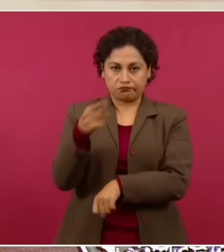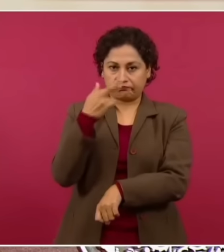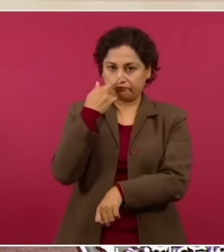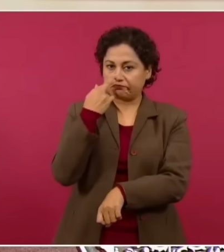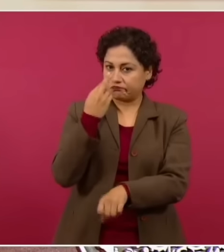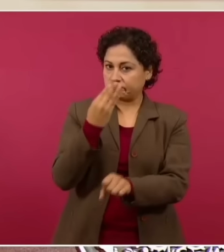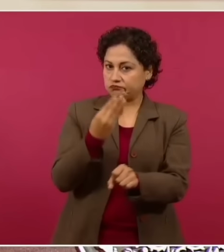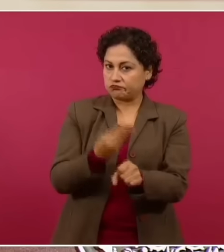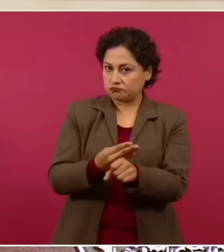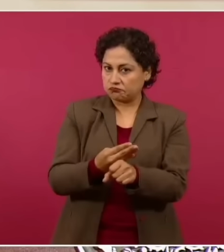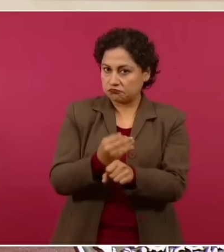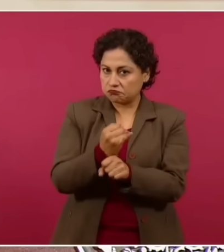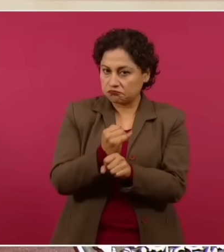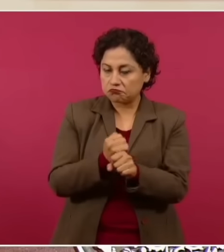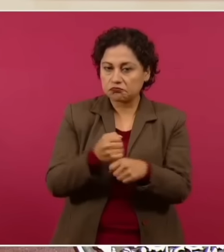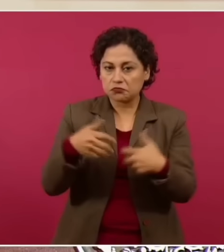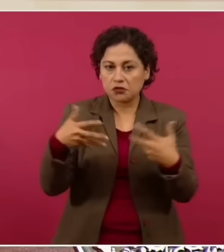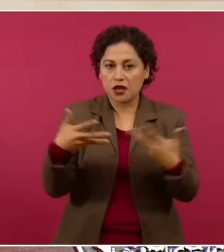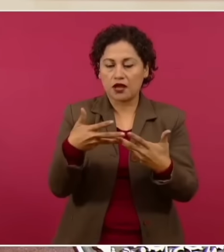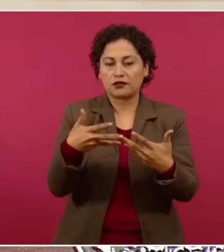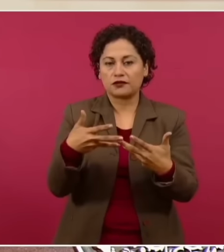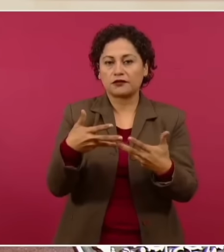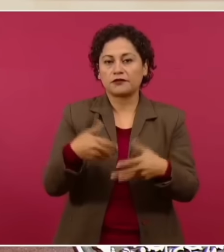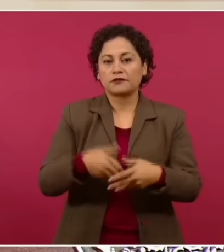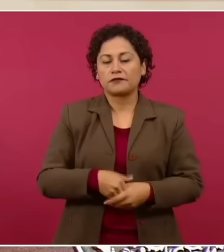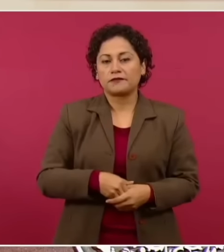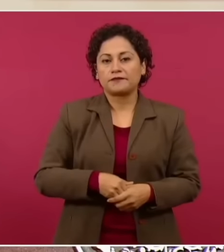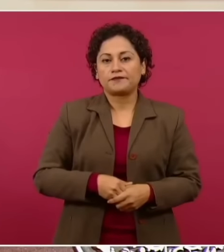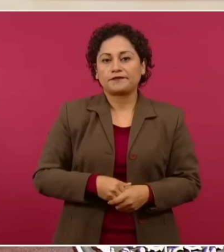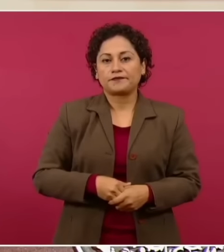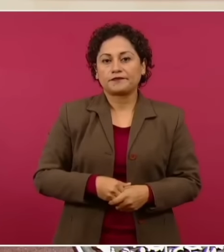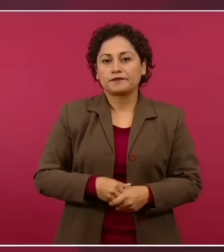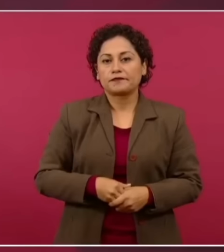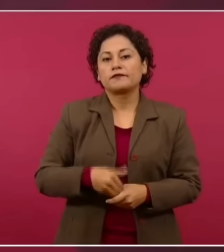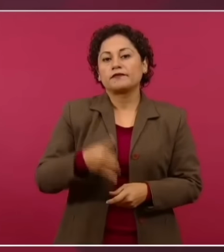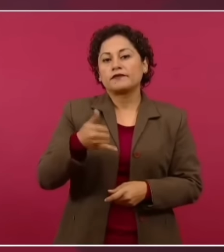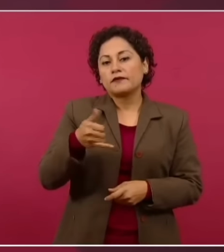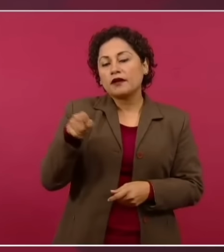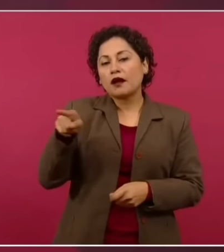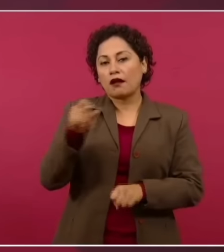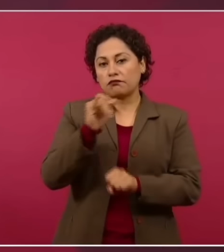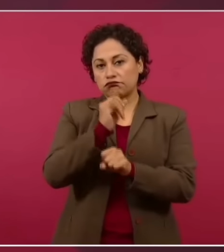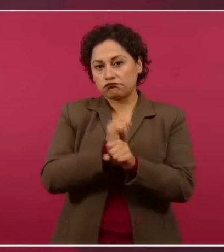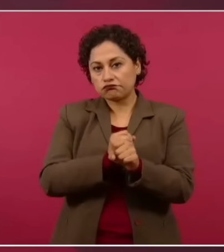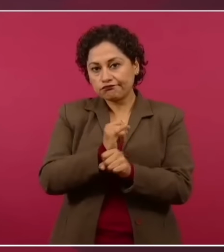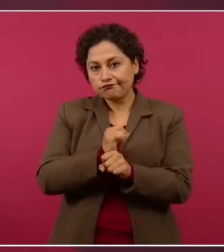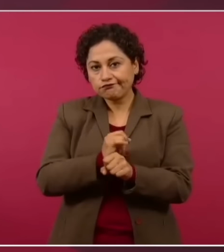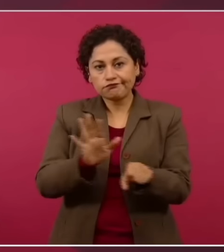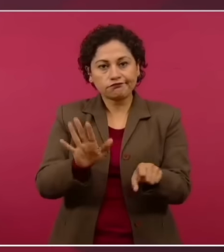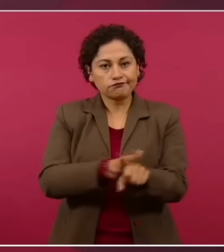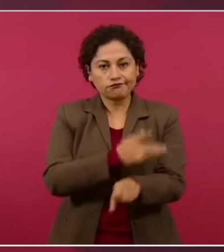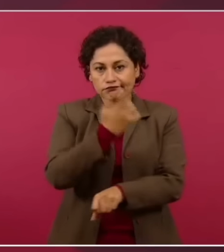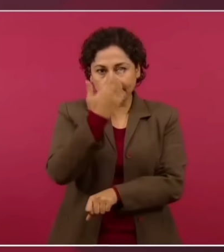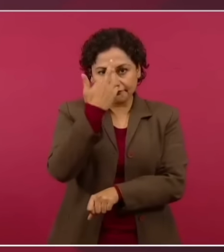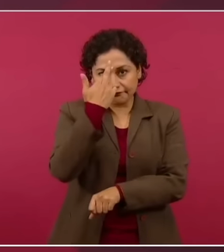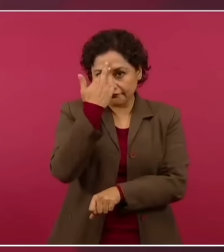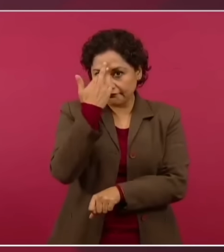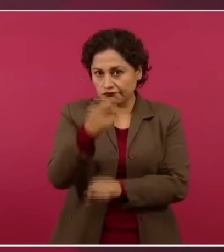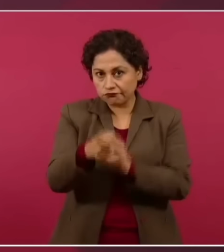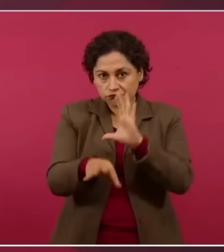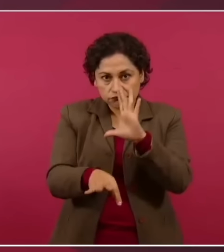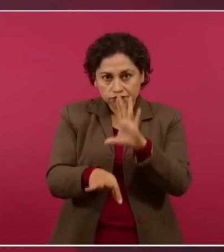responsabilidad. Y se están viendo las causas y se va